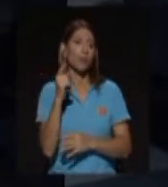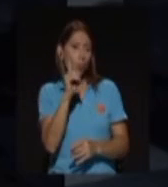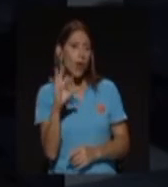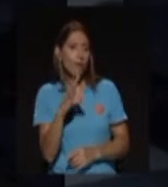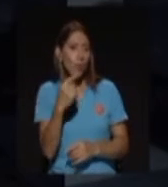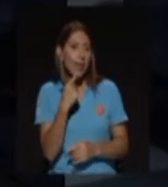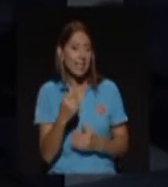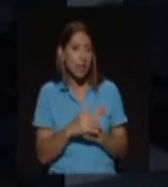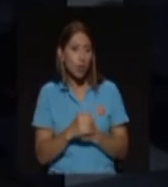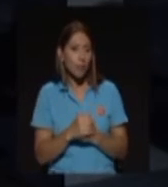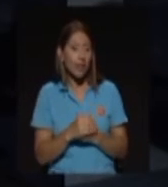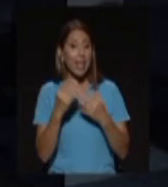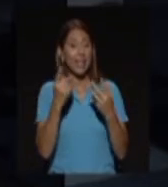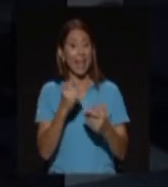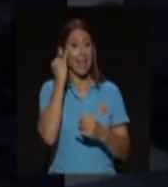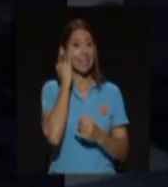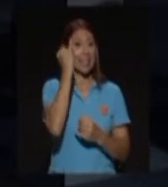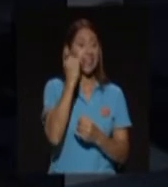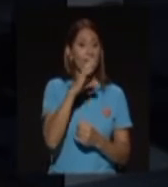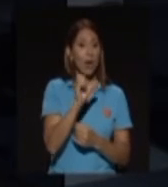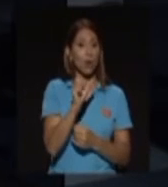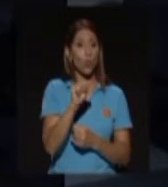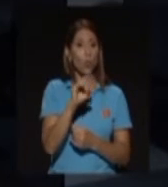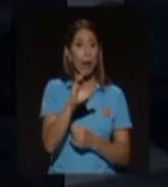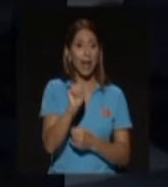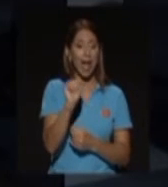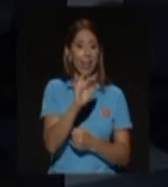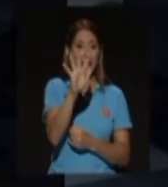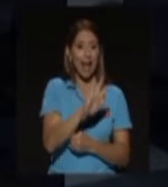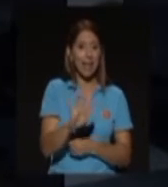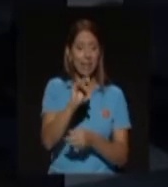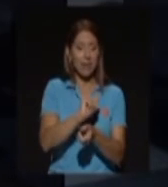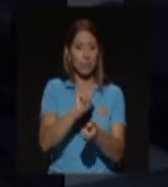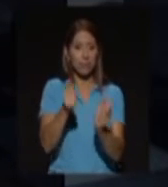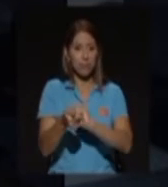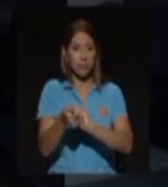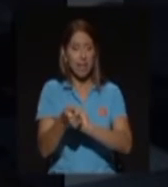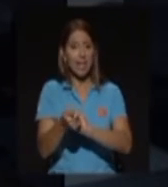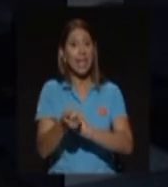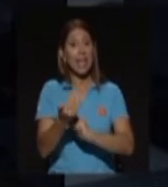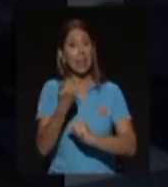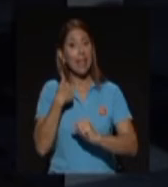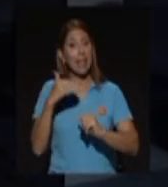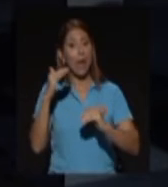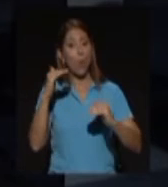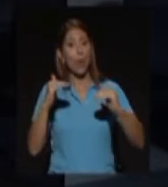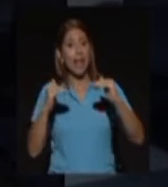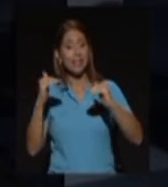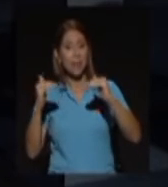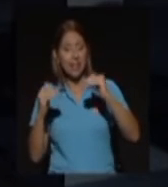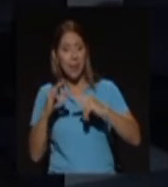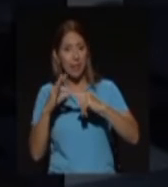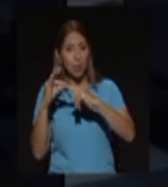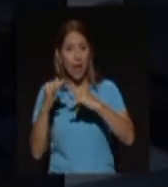es convertir la iniciativa de la Cuenca del Caribe, que tenía una asimetría particular, en